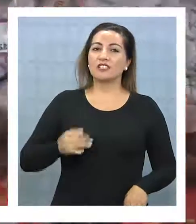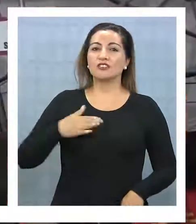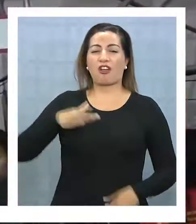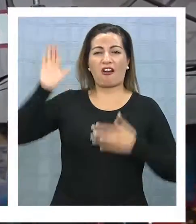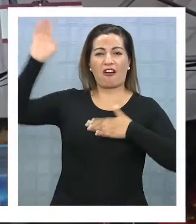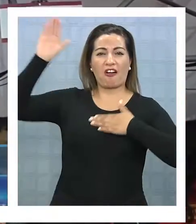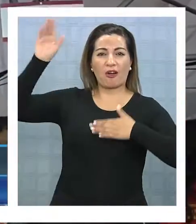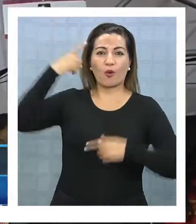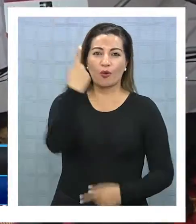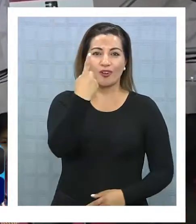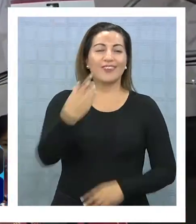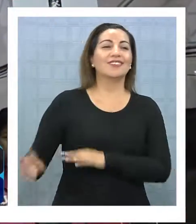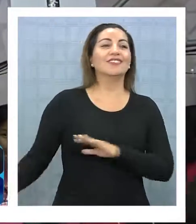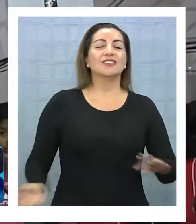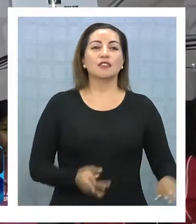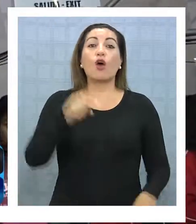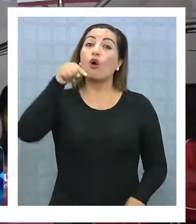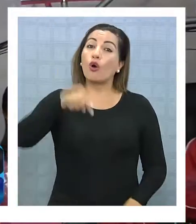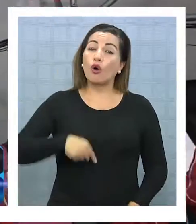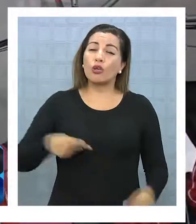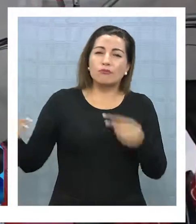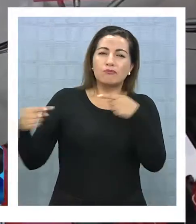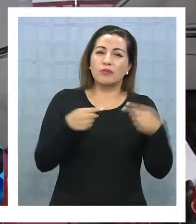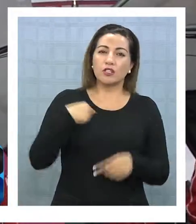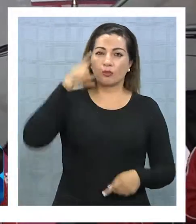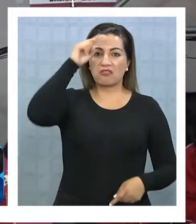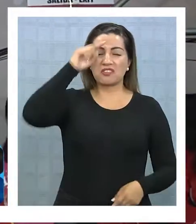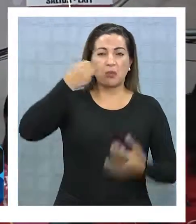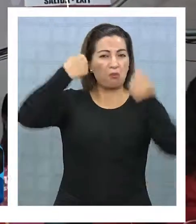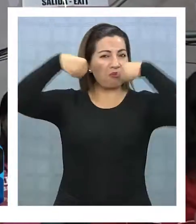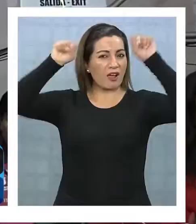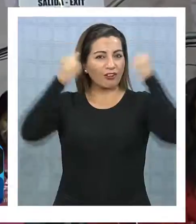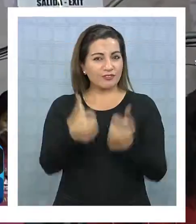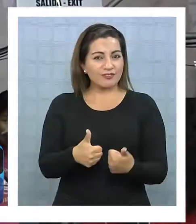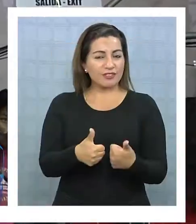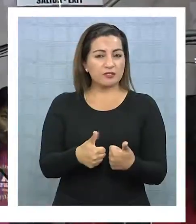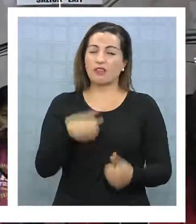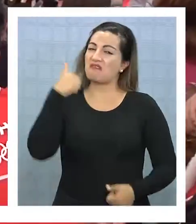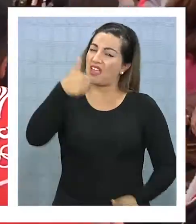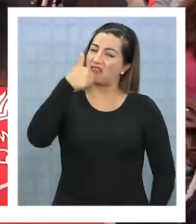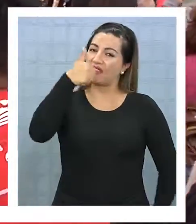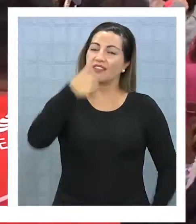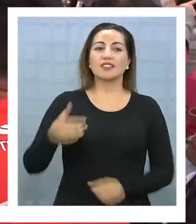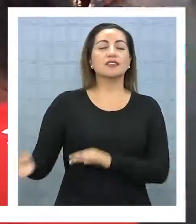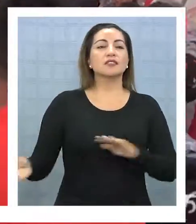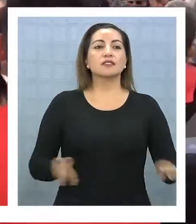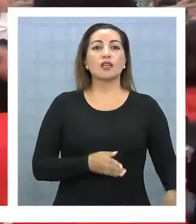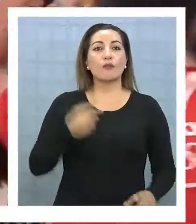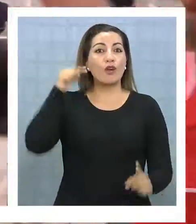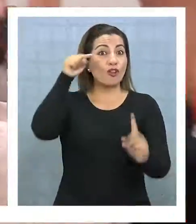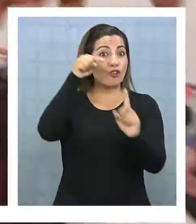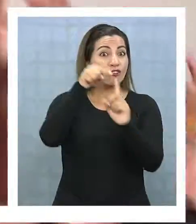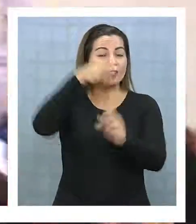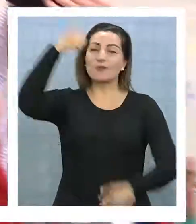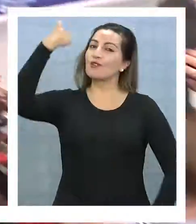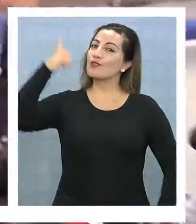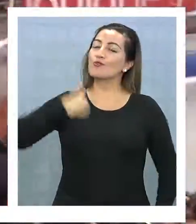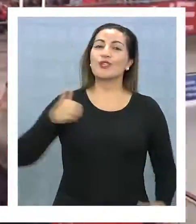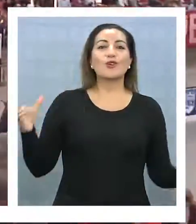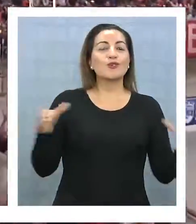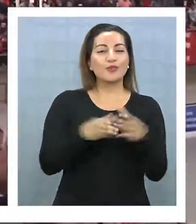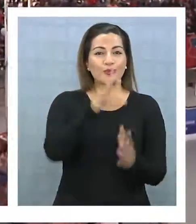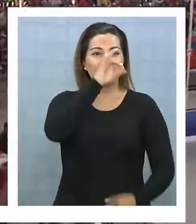número uno. Hoy día era partido más difícil, pero se ganó bien, claro. Sí, bien, bien, bien. Finalmente, con el objetivo cumplido, las